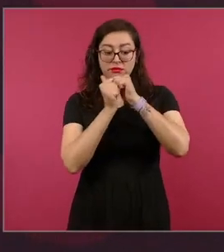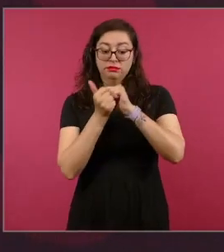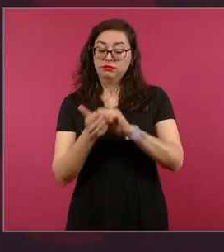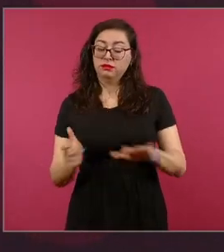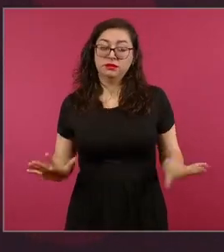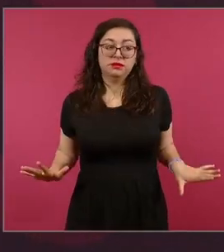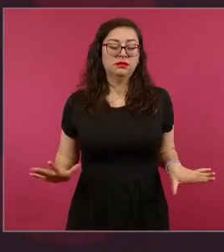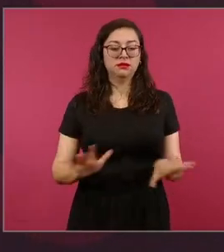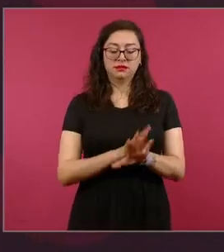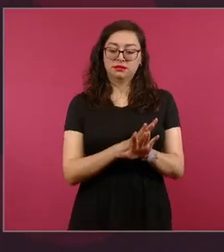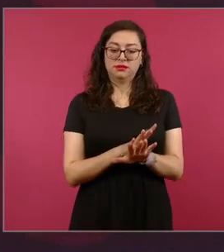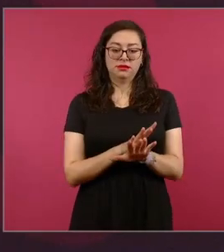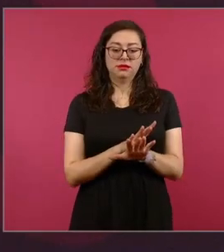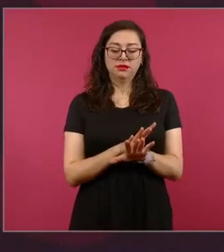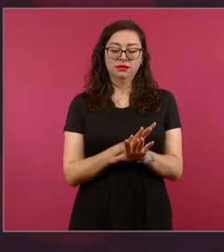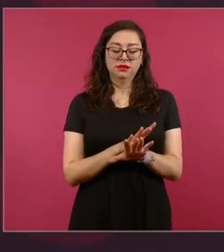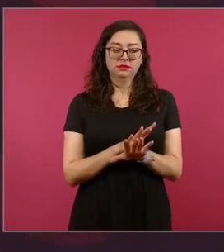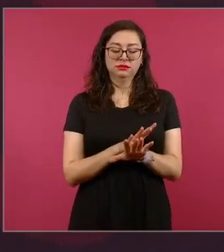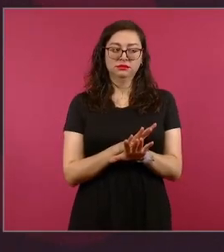porque no